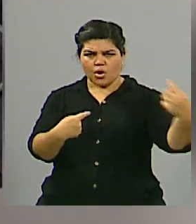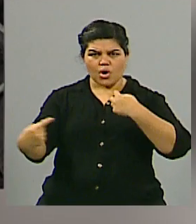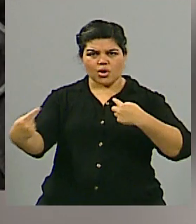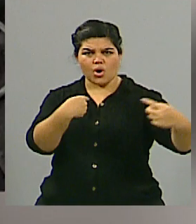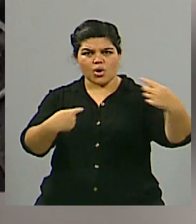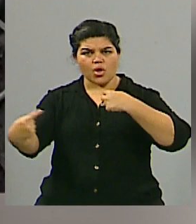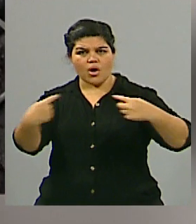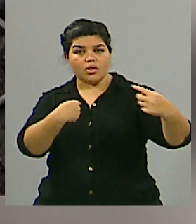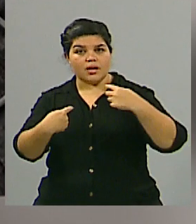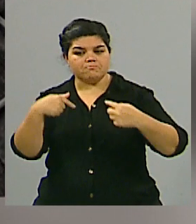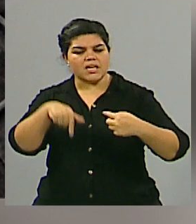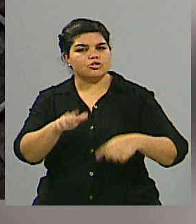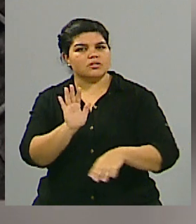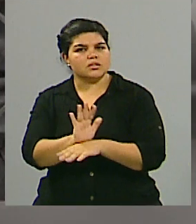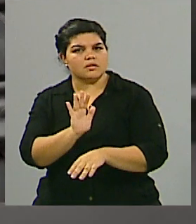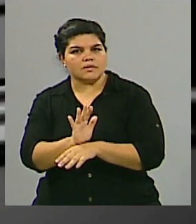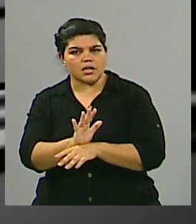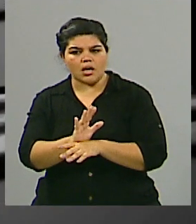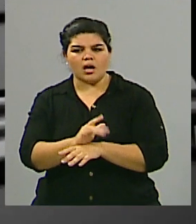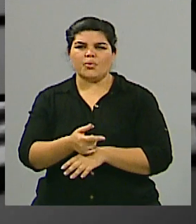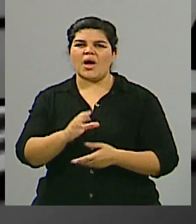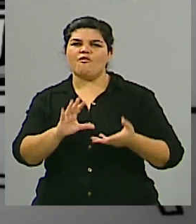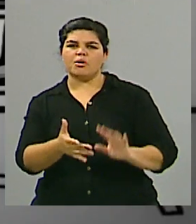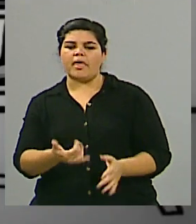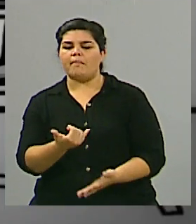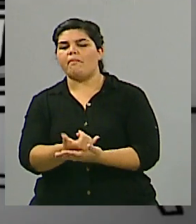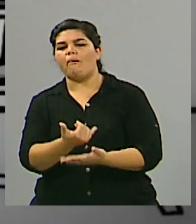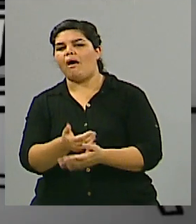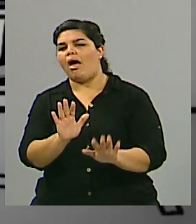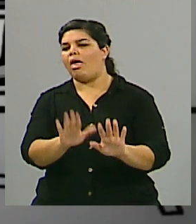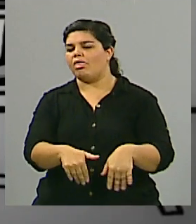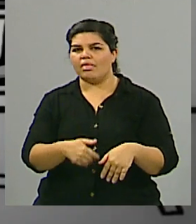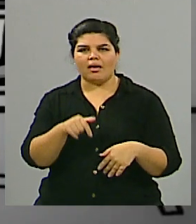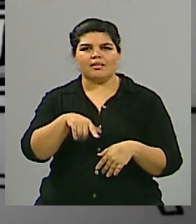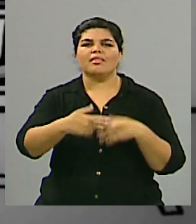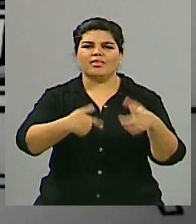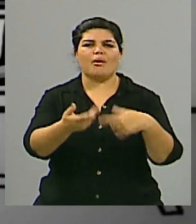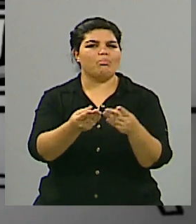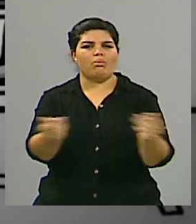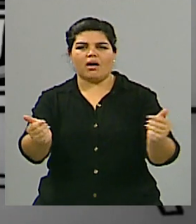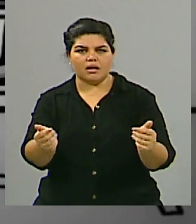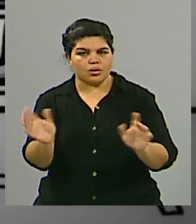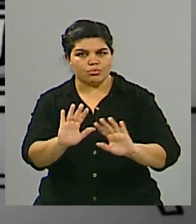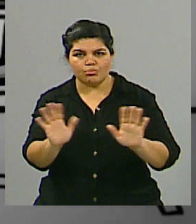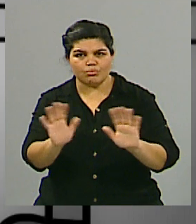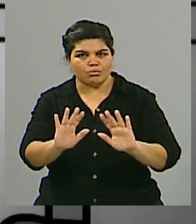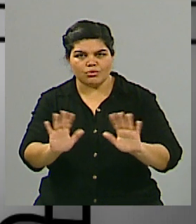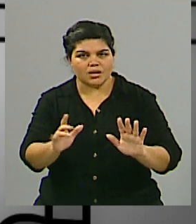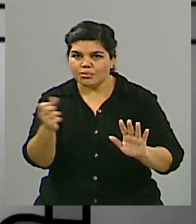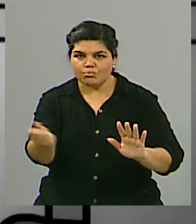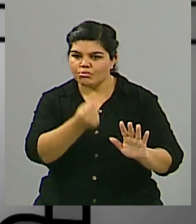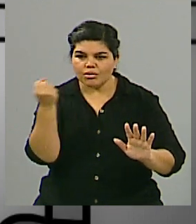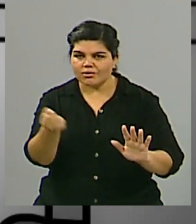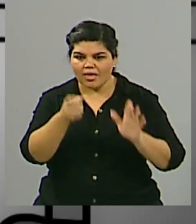muy por el contrario, a minimizar o a decirle no pasa nada, ya va a pasar, tenemos que tomar plena conciencia de esa situación y